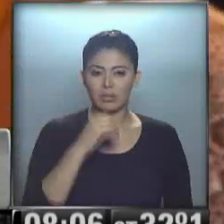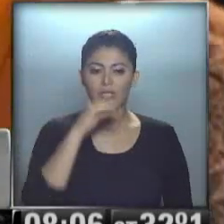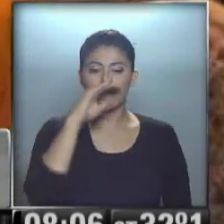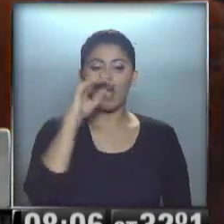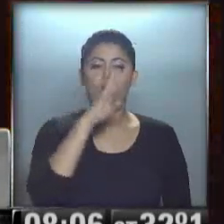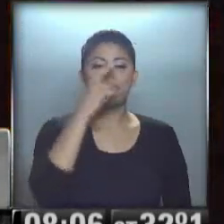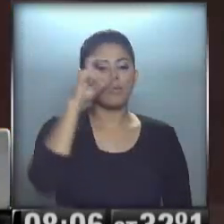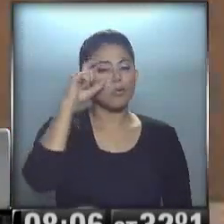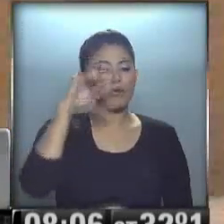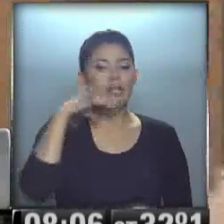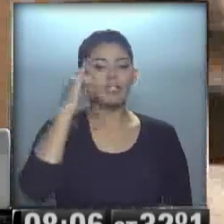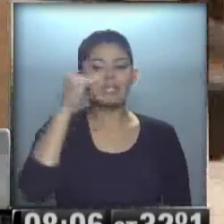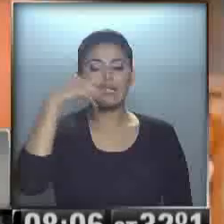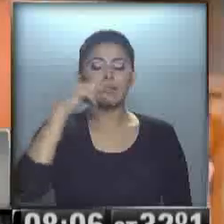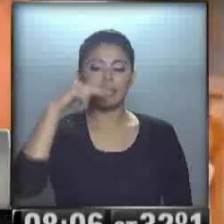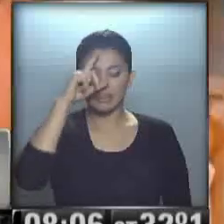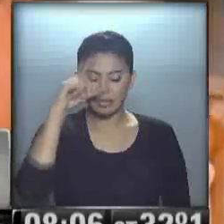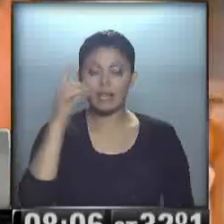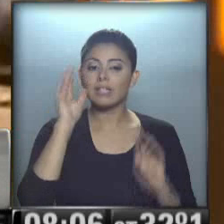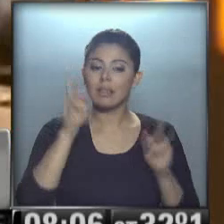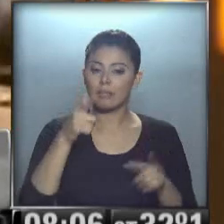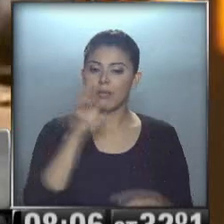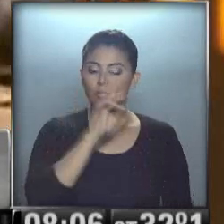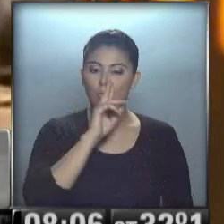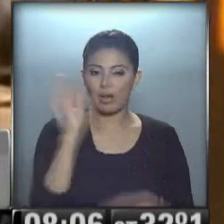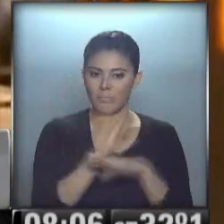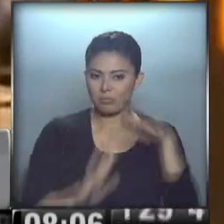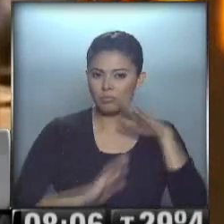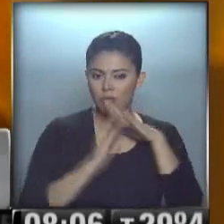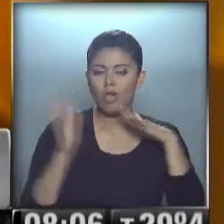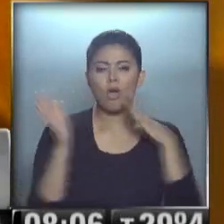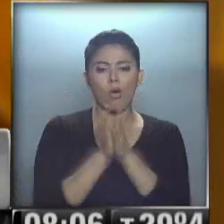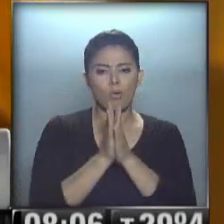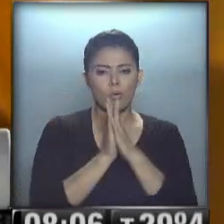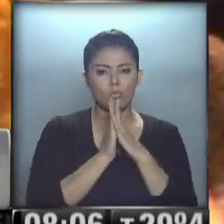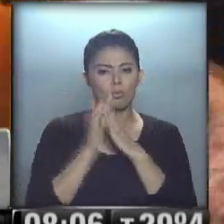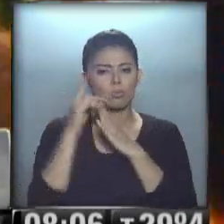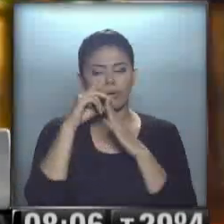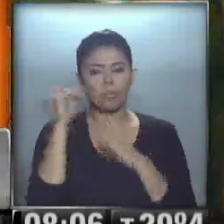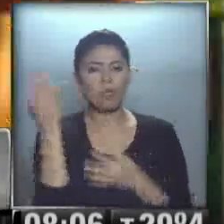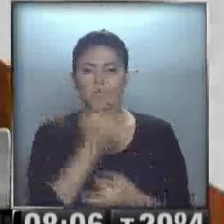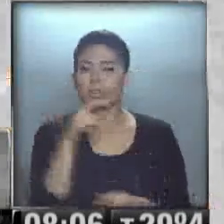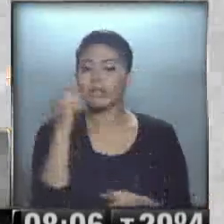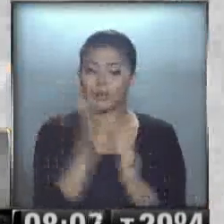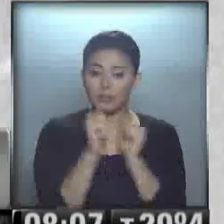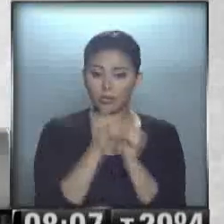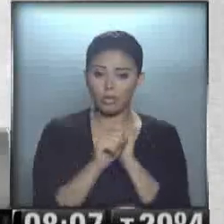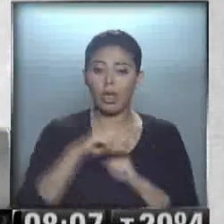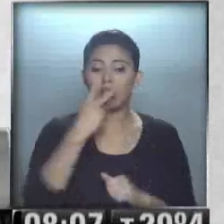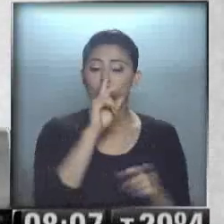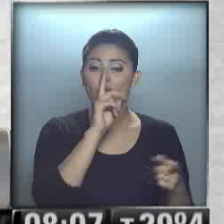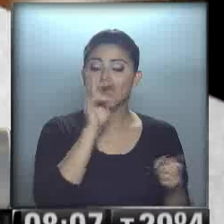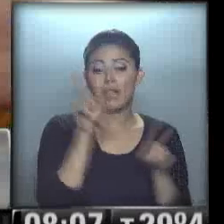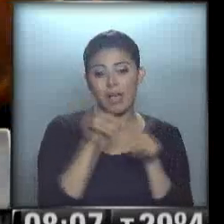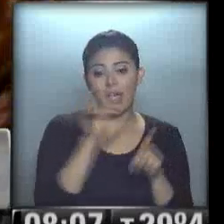hablando de maravillas, un maravilloso trabajo de Cate Blanchett, la protagonista, muy bien acompañada además por Alec Baldwin, en una historia de dos hermanas,